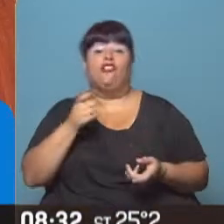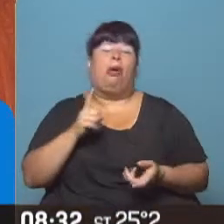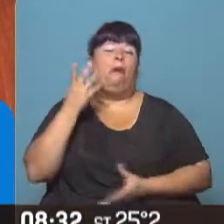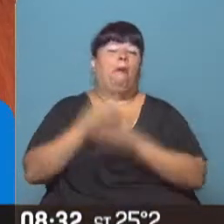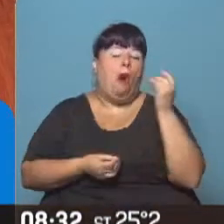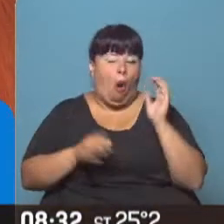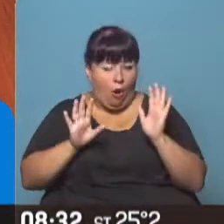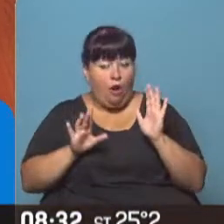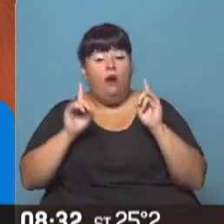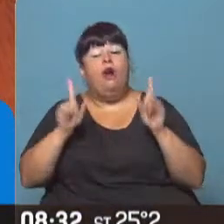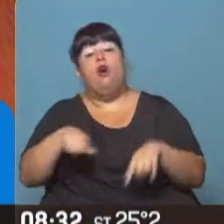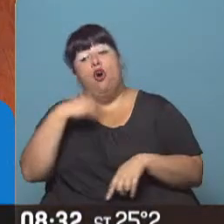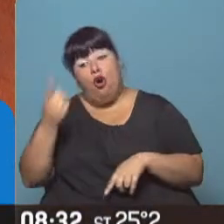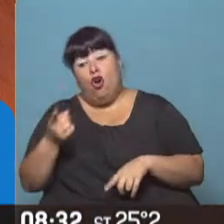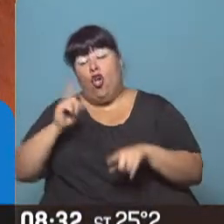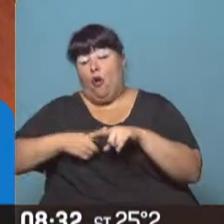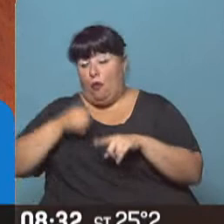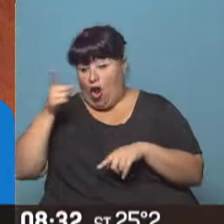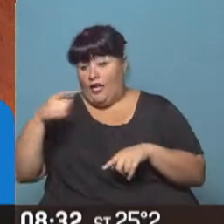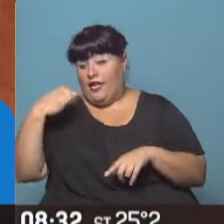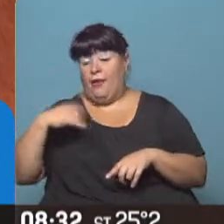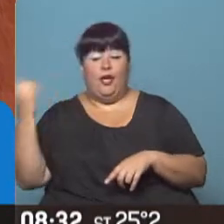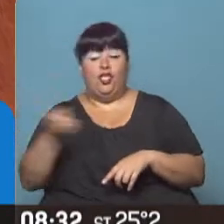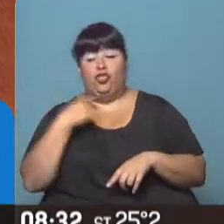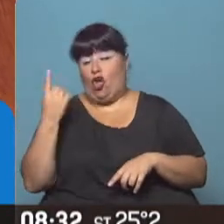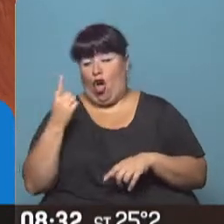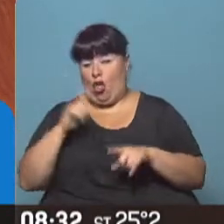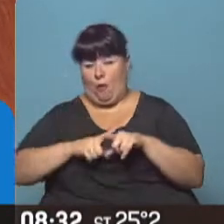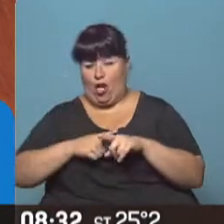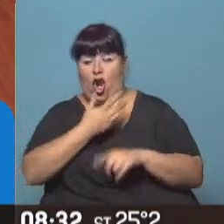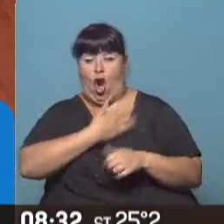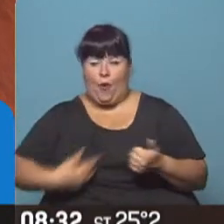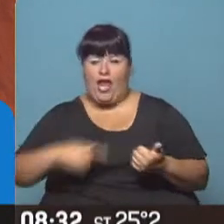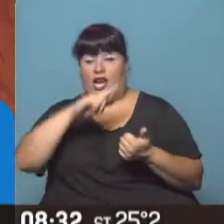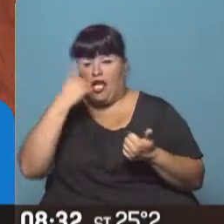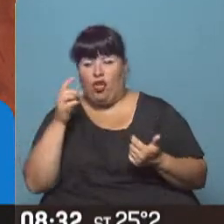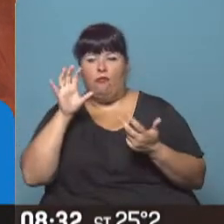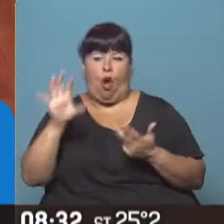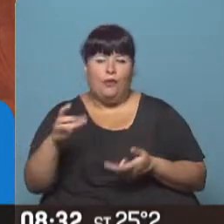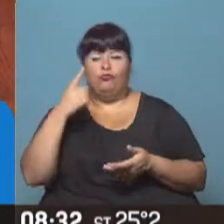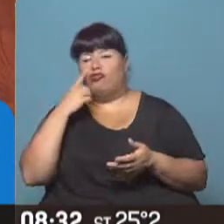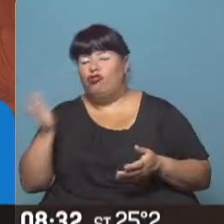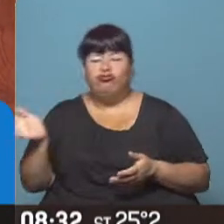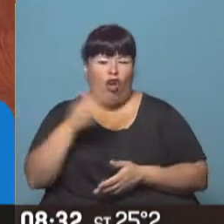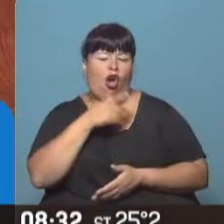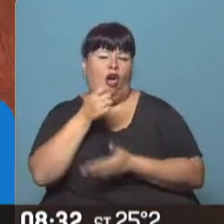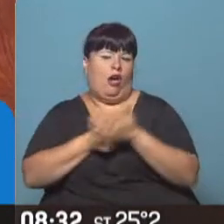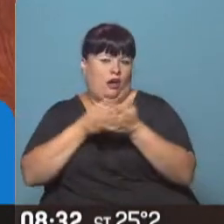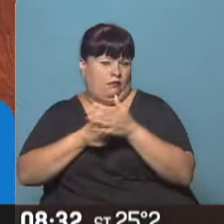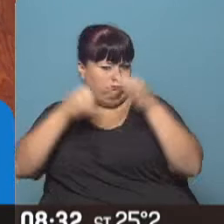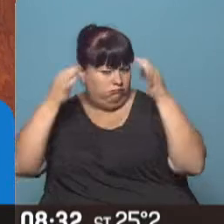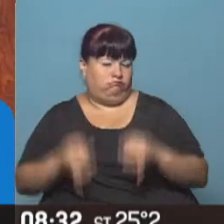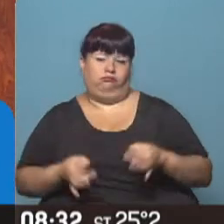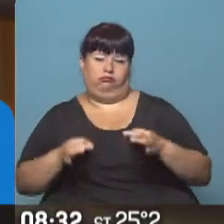y después una decisión política por parte de todos los niveles de gobierno nación provincias municipios para afrontar de manera decidida